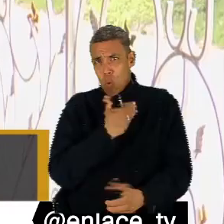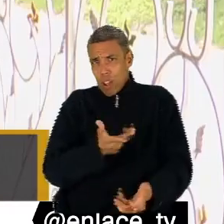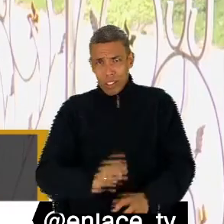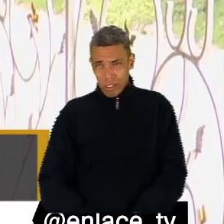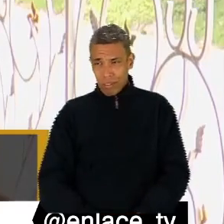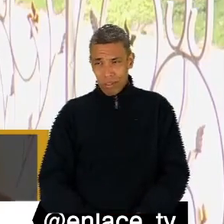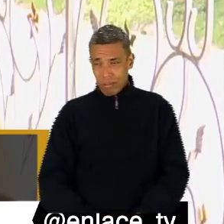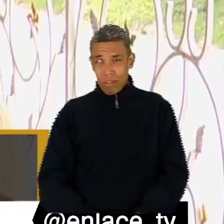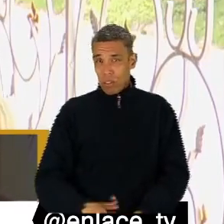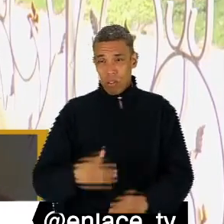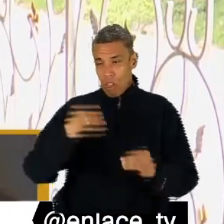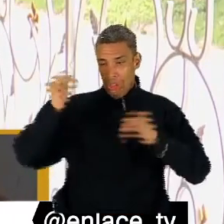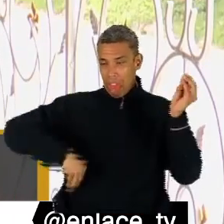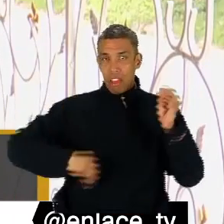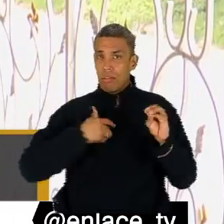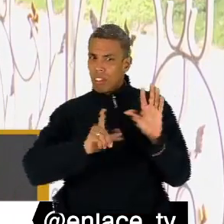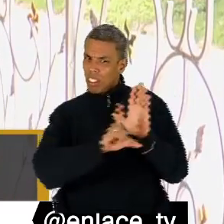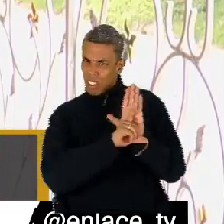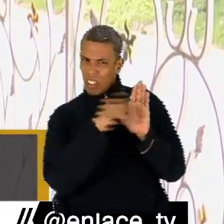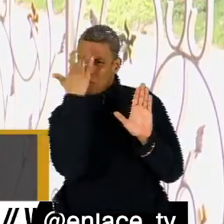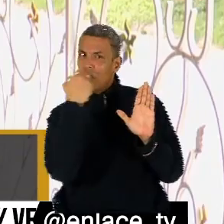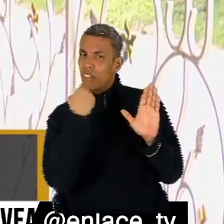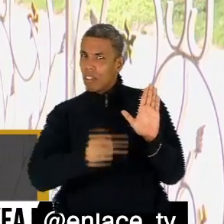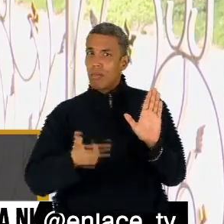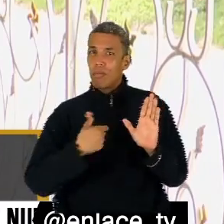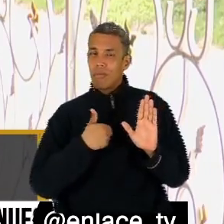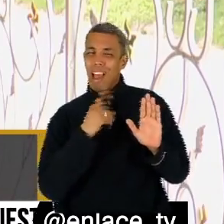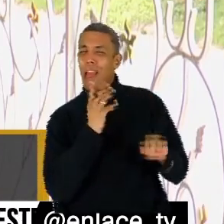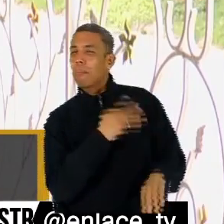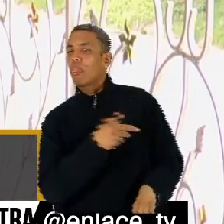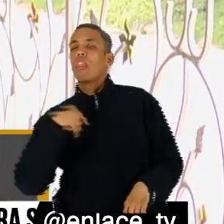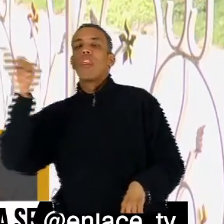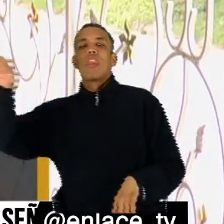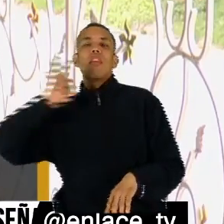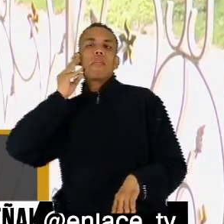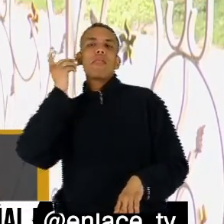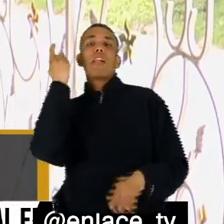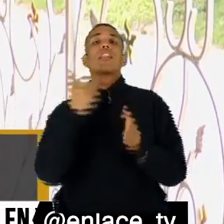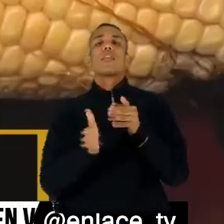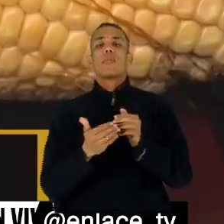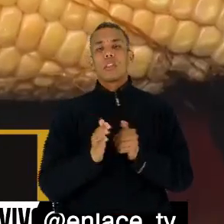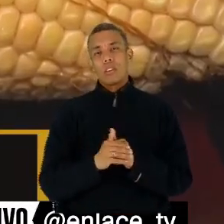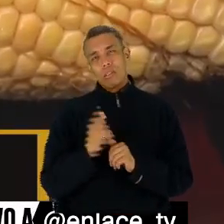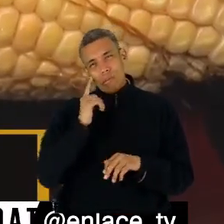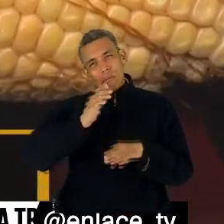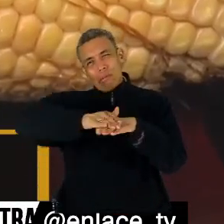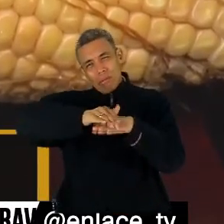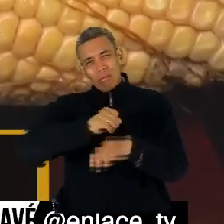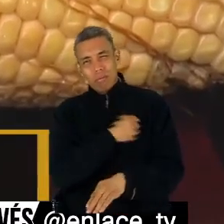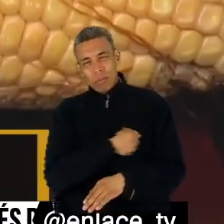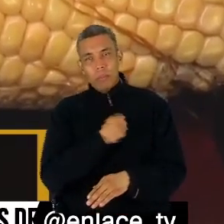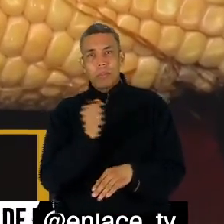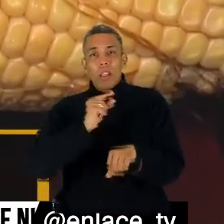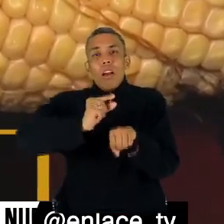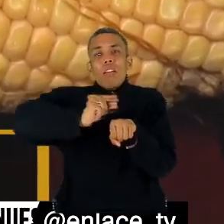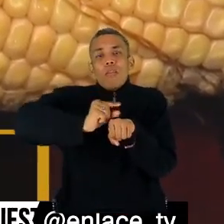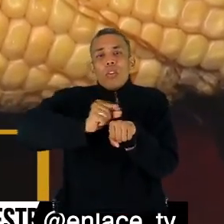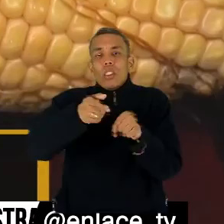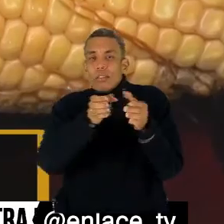llamado que yo hago primero que todo es decirle a las madres comunitarias que, como representante legal de la Asociación de